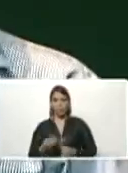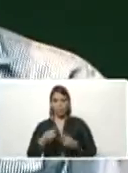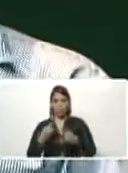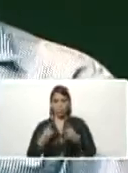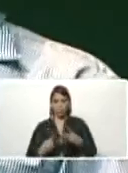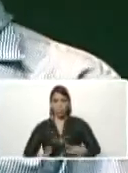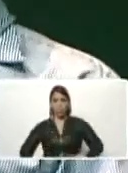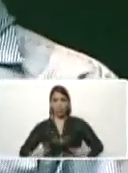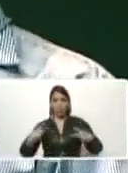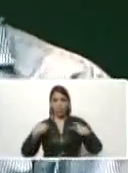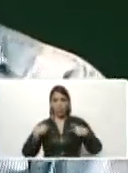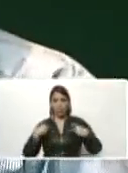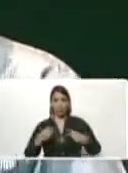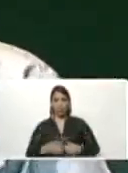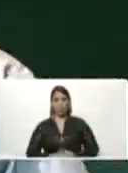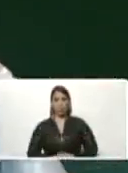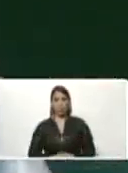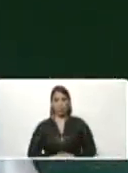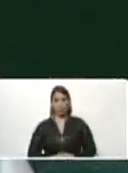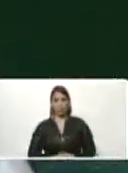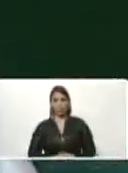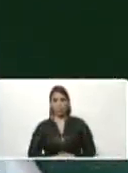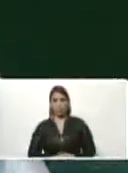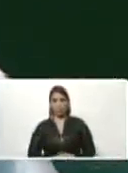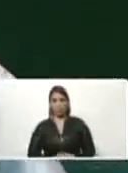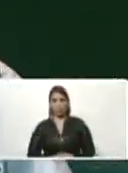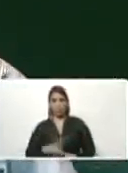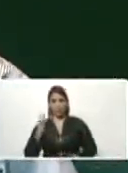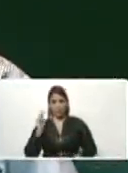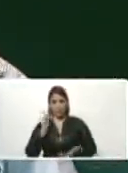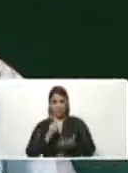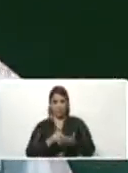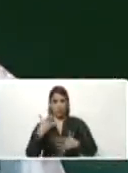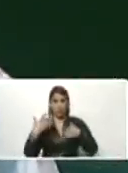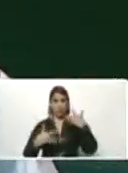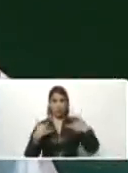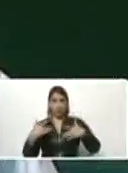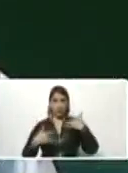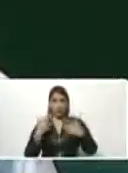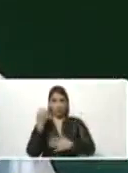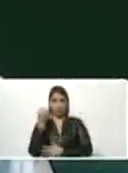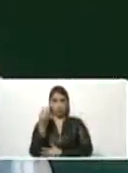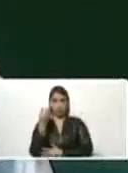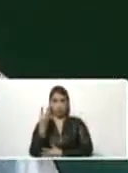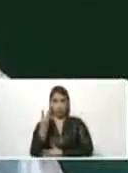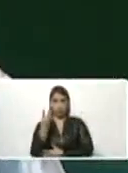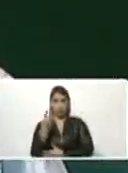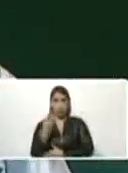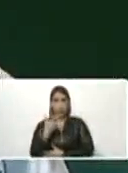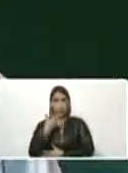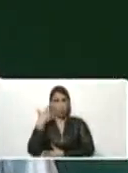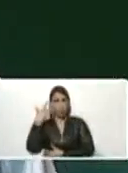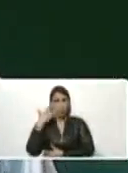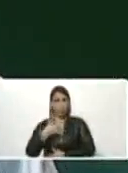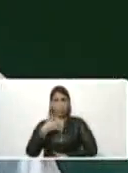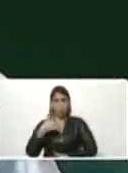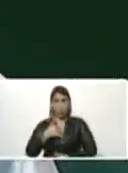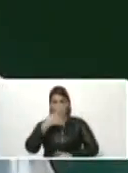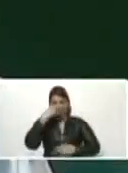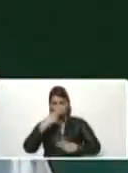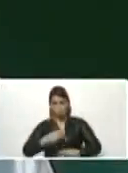humanidad. El asistir a este coloquio, presidente, ha sido un orgullo, un